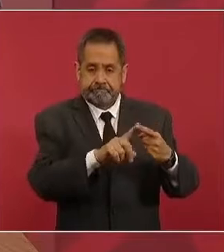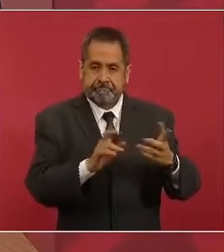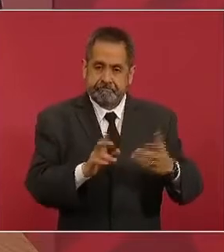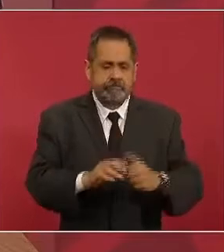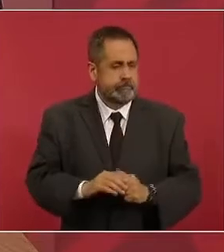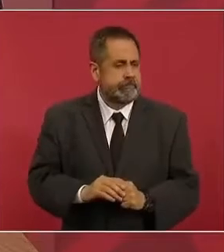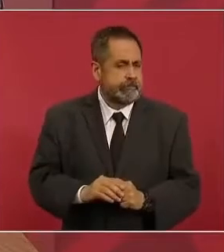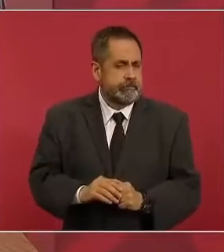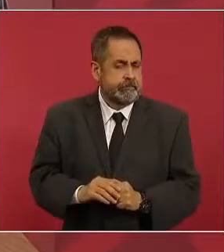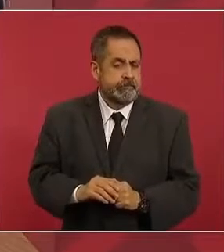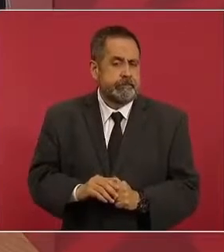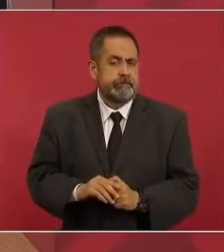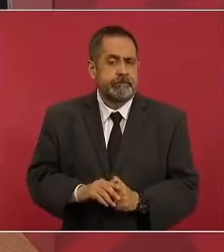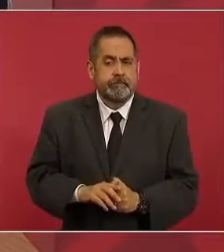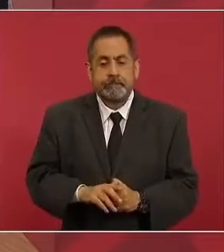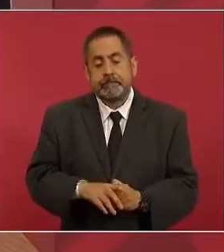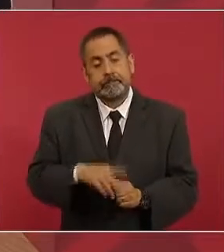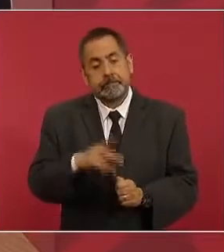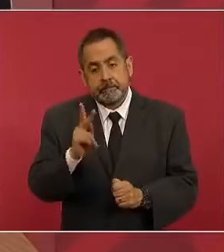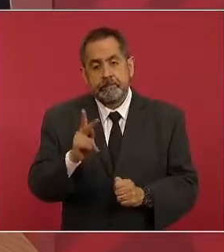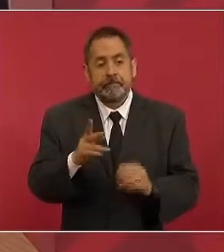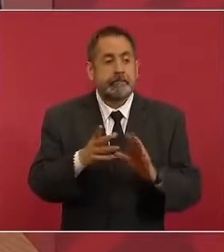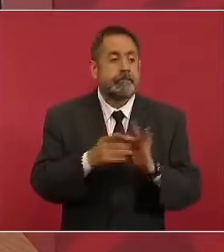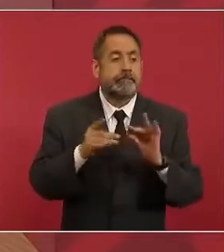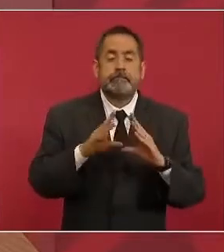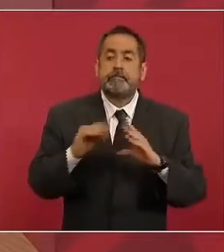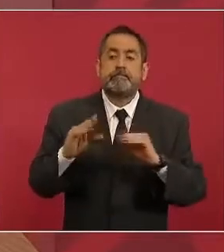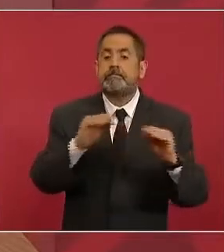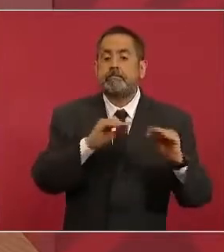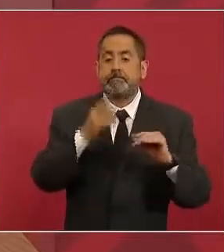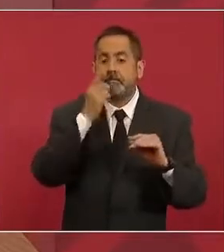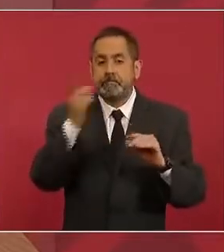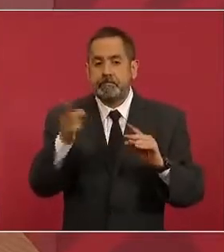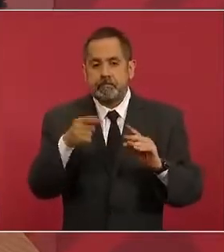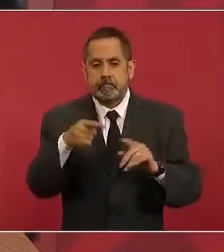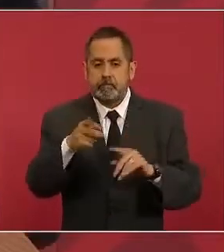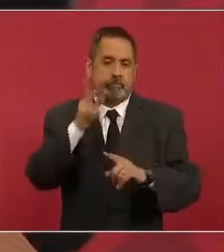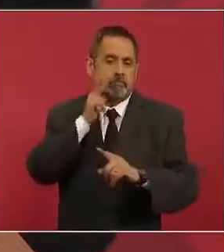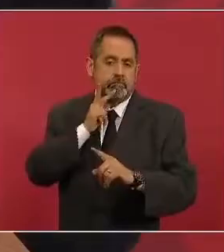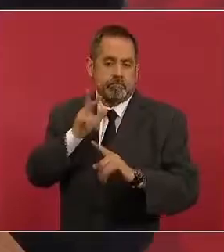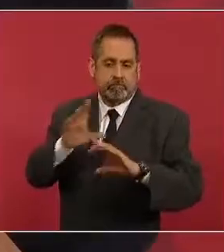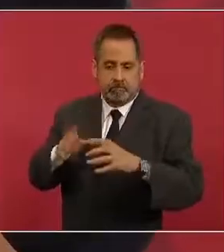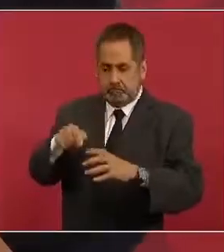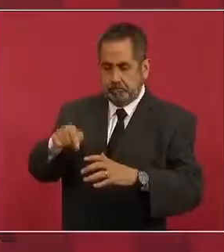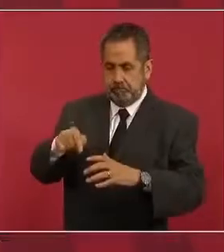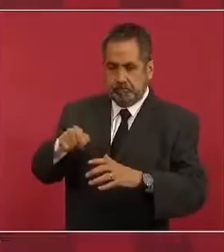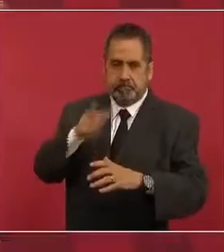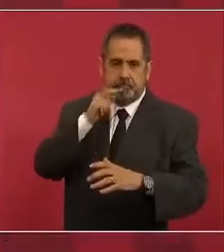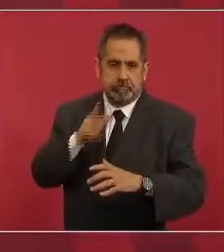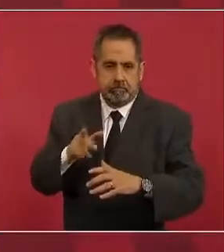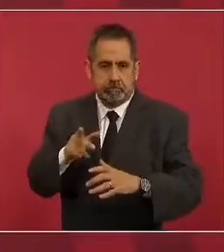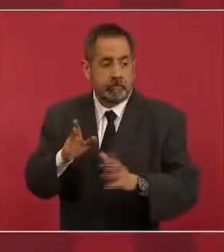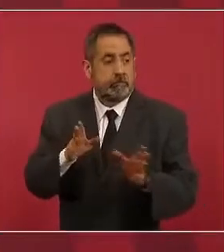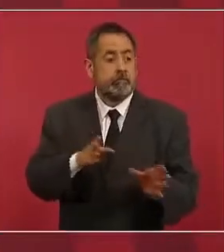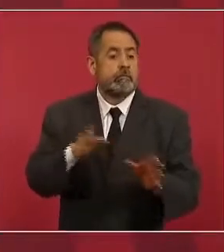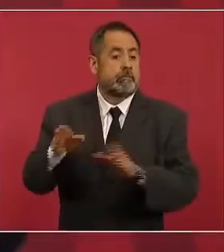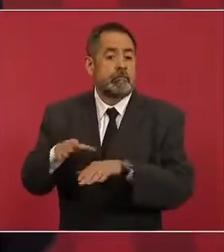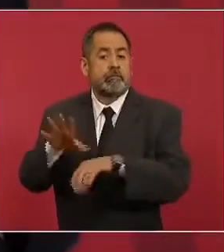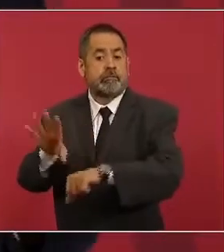Entonces, sin embargo, se dice: pero ese es el petróleo, no la industria